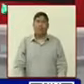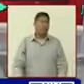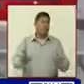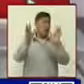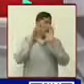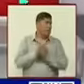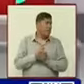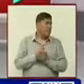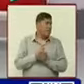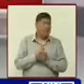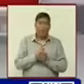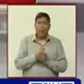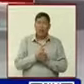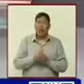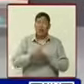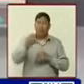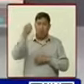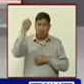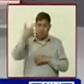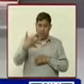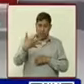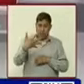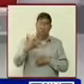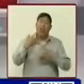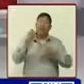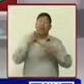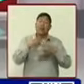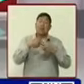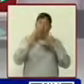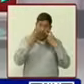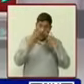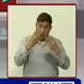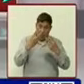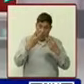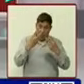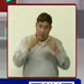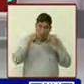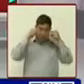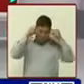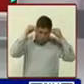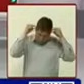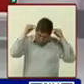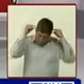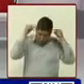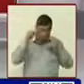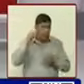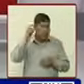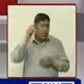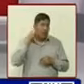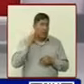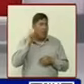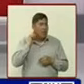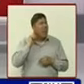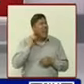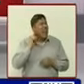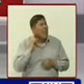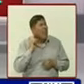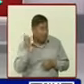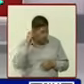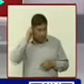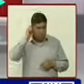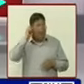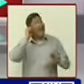A ver, estamos hablando de 5 categorías. Aquellas personas que tienen dificultad para ver, aun cuando utilizan anteojos, para oír, aun cuando utilizan un